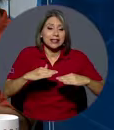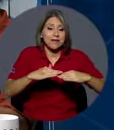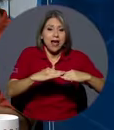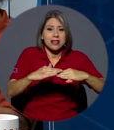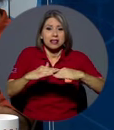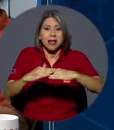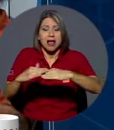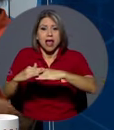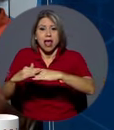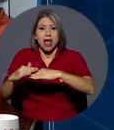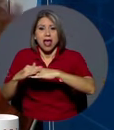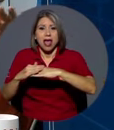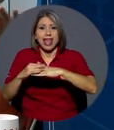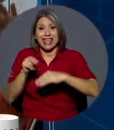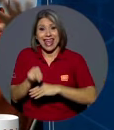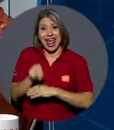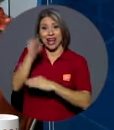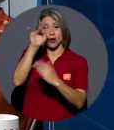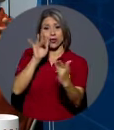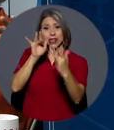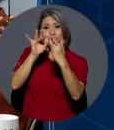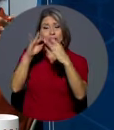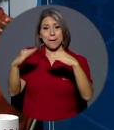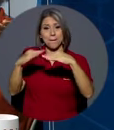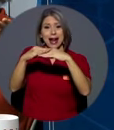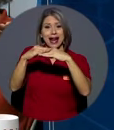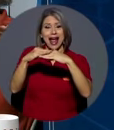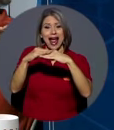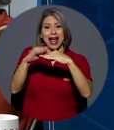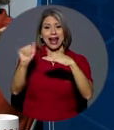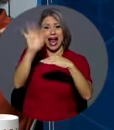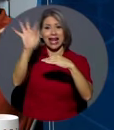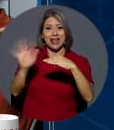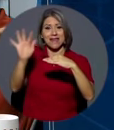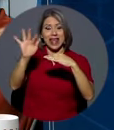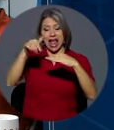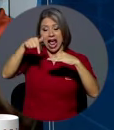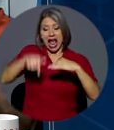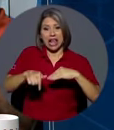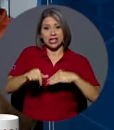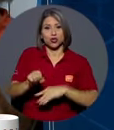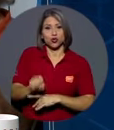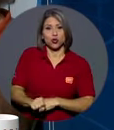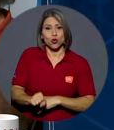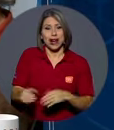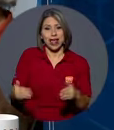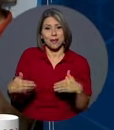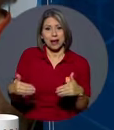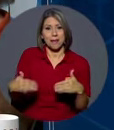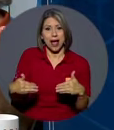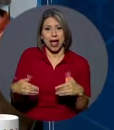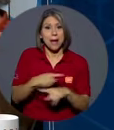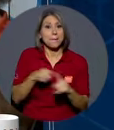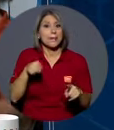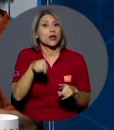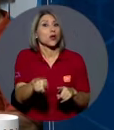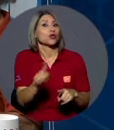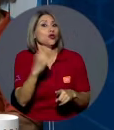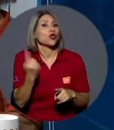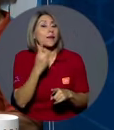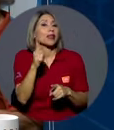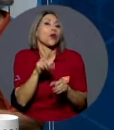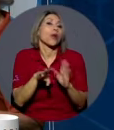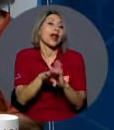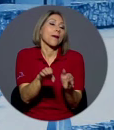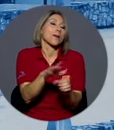marca el contacto. Al norte la placa del Caribe y al sur la placa de Panamá. Y esto no es una sola falla como es la falla San Andrés o la